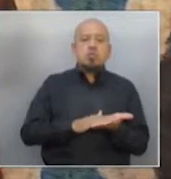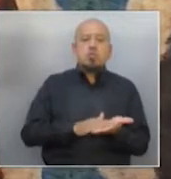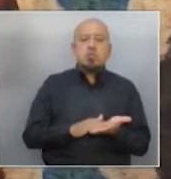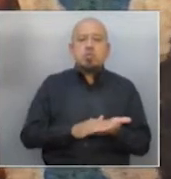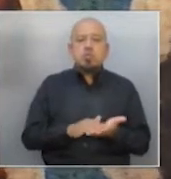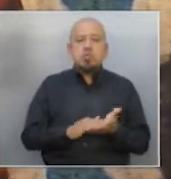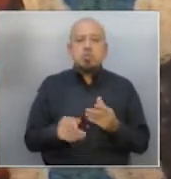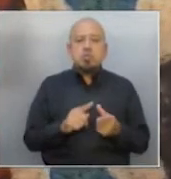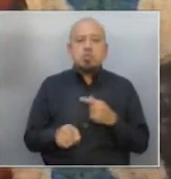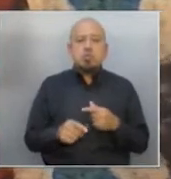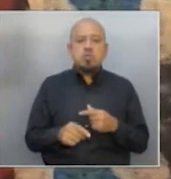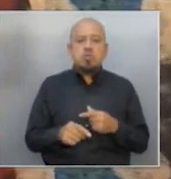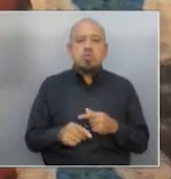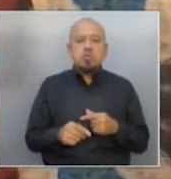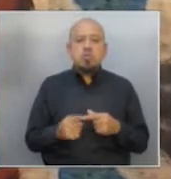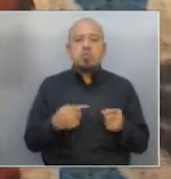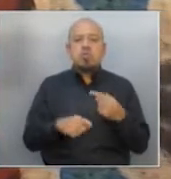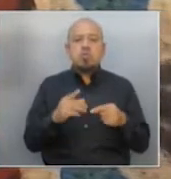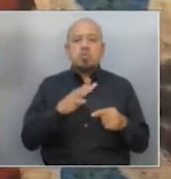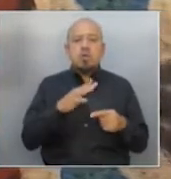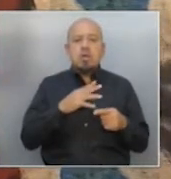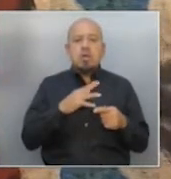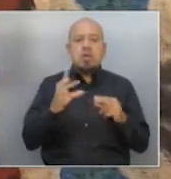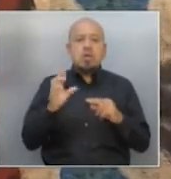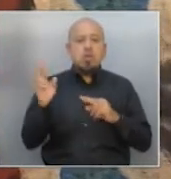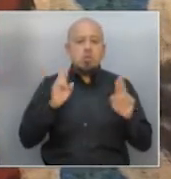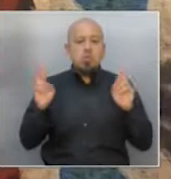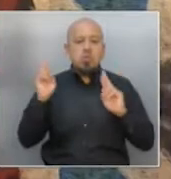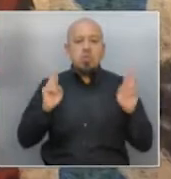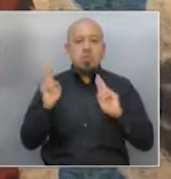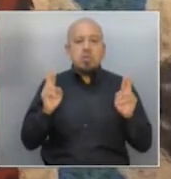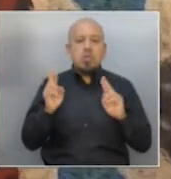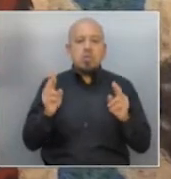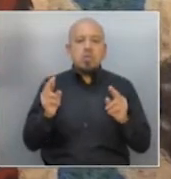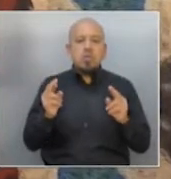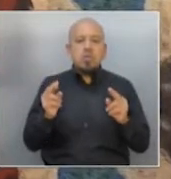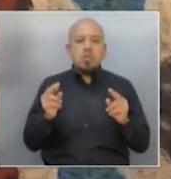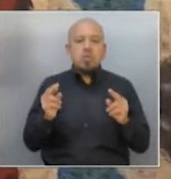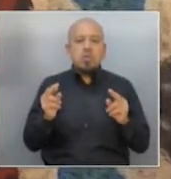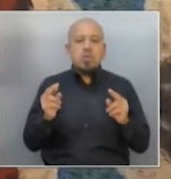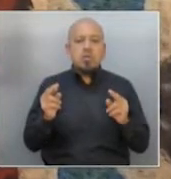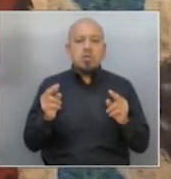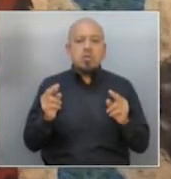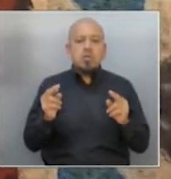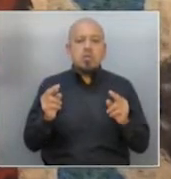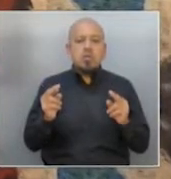apagamos el sonido para poder tener la nota, pero también hay sonido. Trabajan un montón de, como de, ¿cómo se dirían?